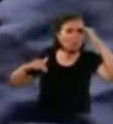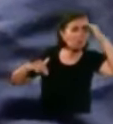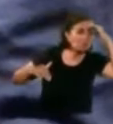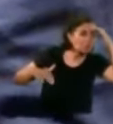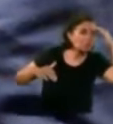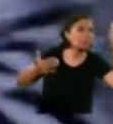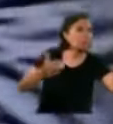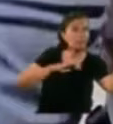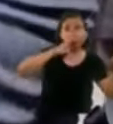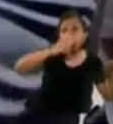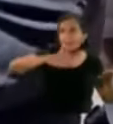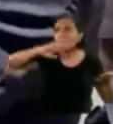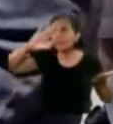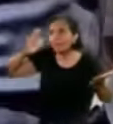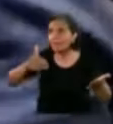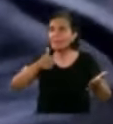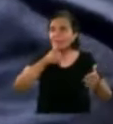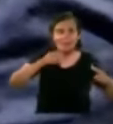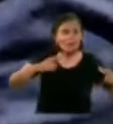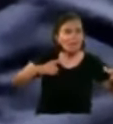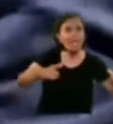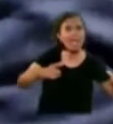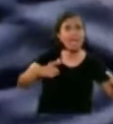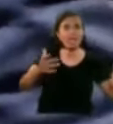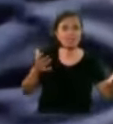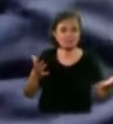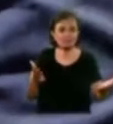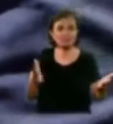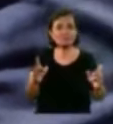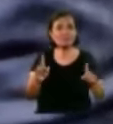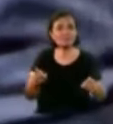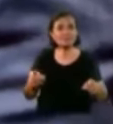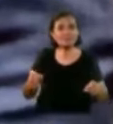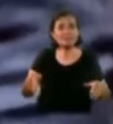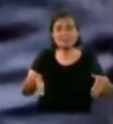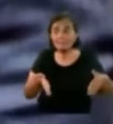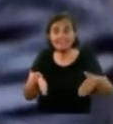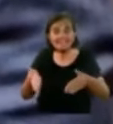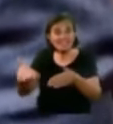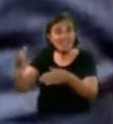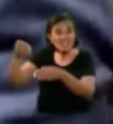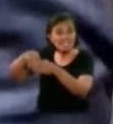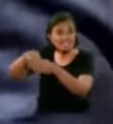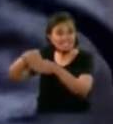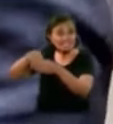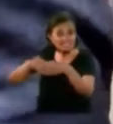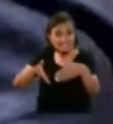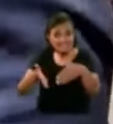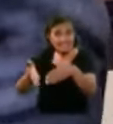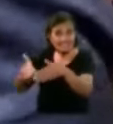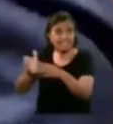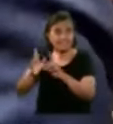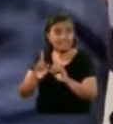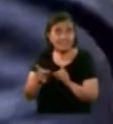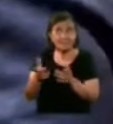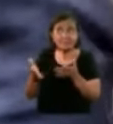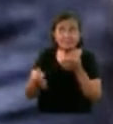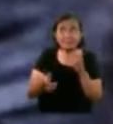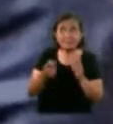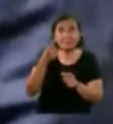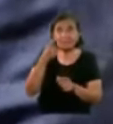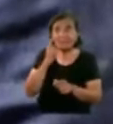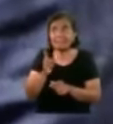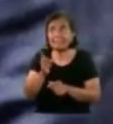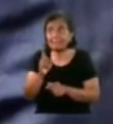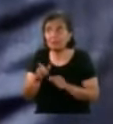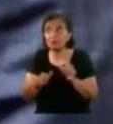sierras, y en algunos tramos, en los callejones más internos, inseguridad para quienes venían a